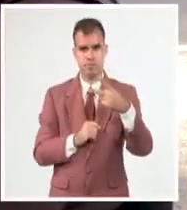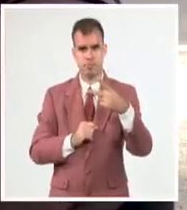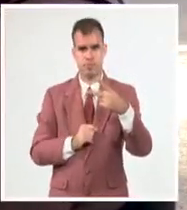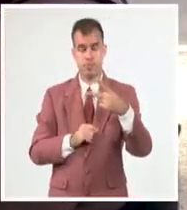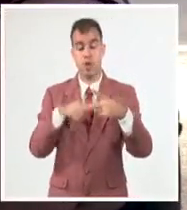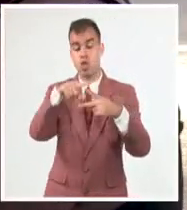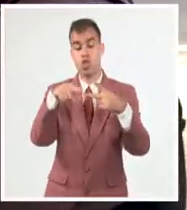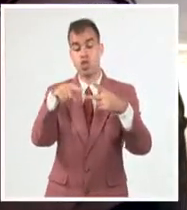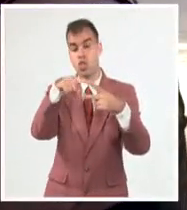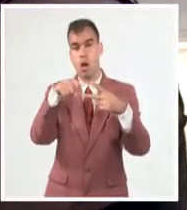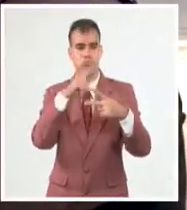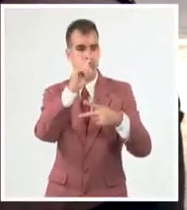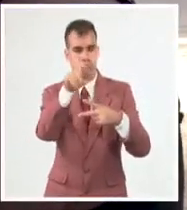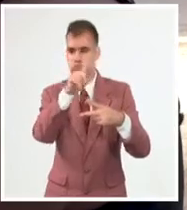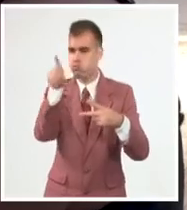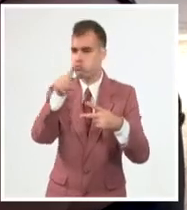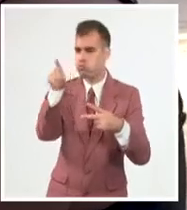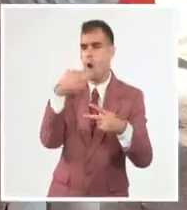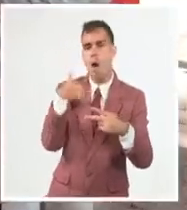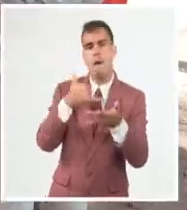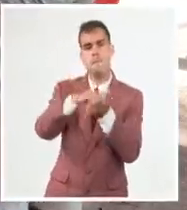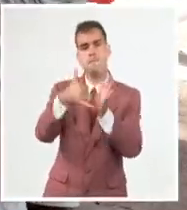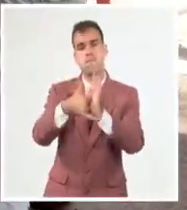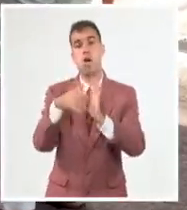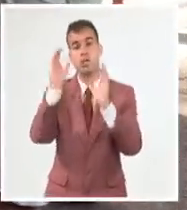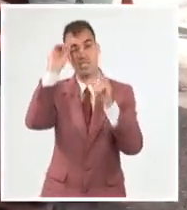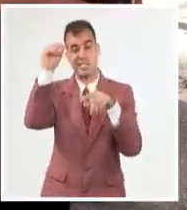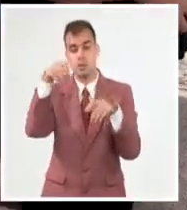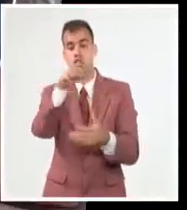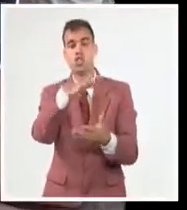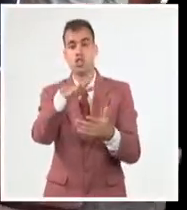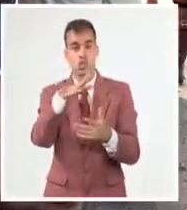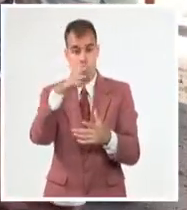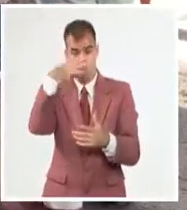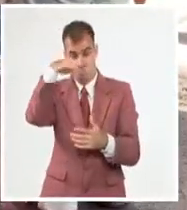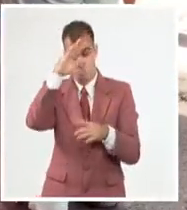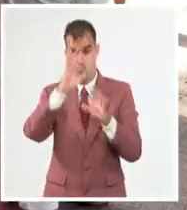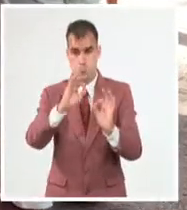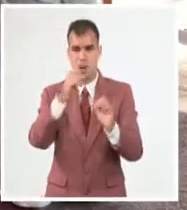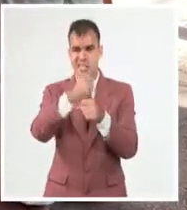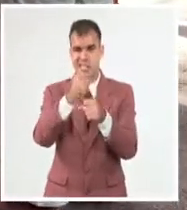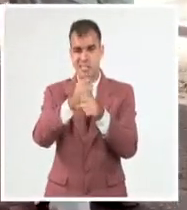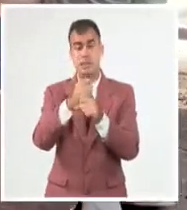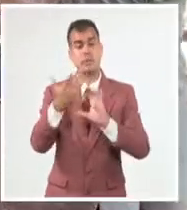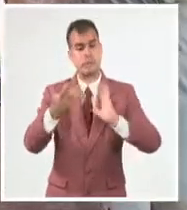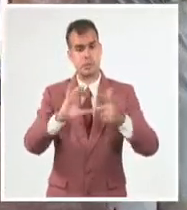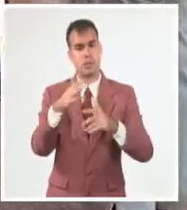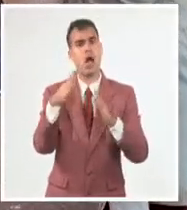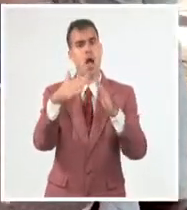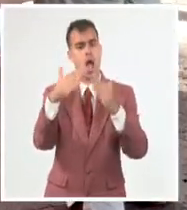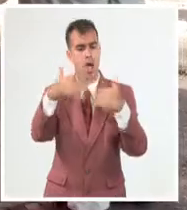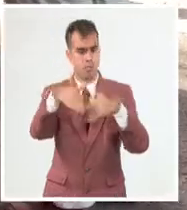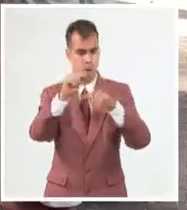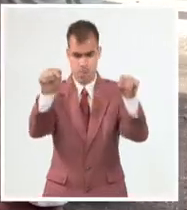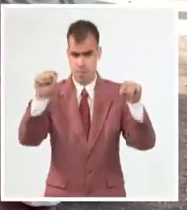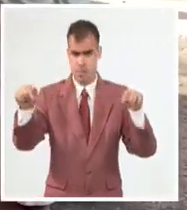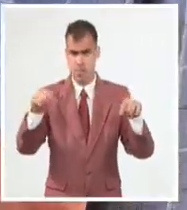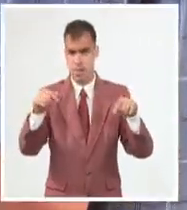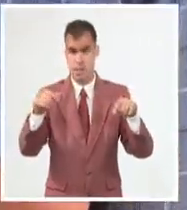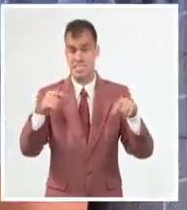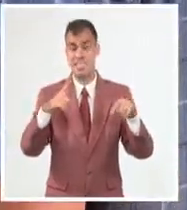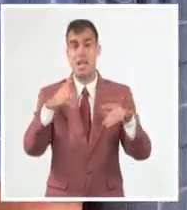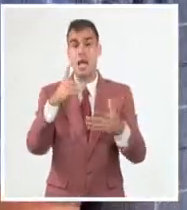Zapata conocieron sobre cómo este proyecto de la sociedad civil cubana trabaja en un barrio complejo donde se acumulan muchas deudas